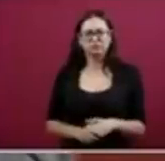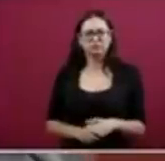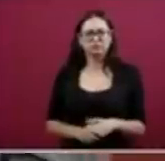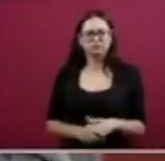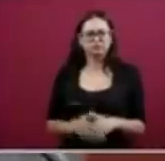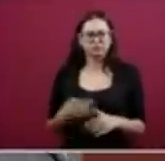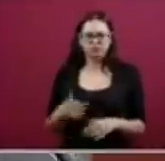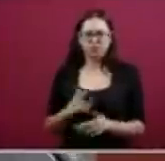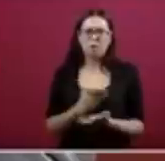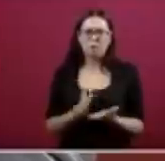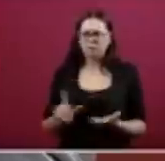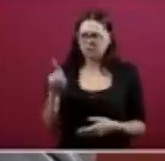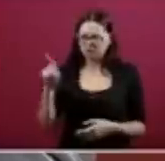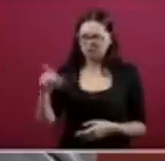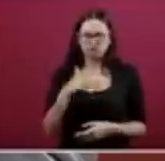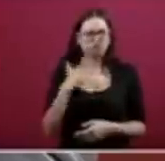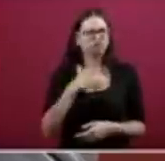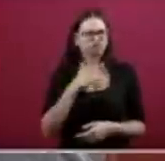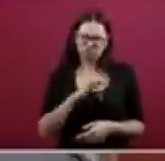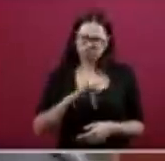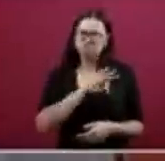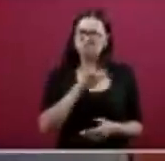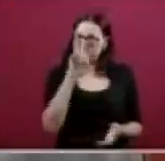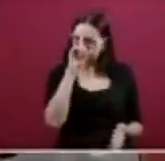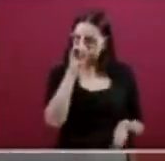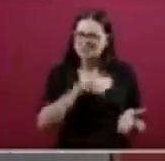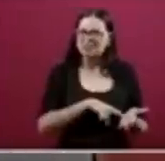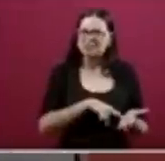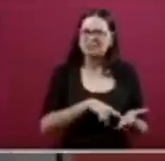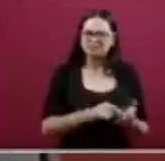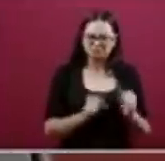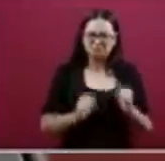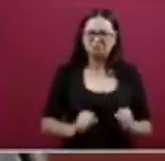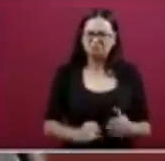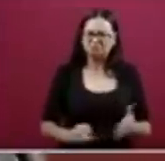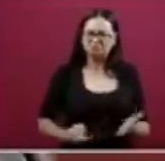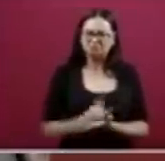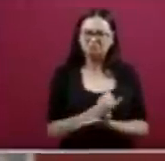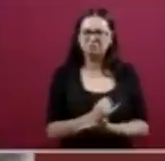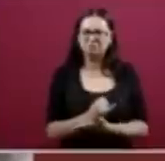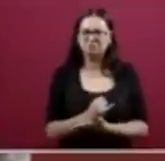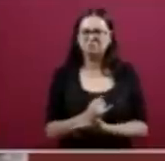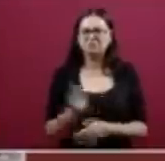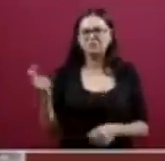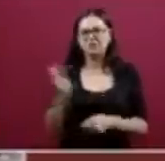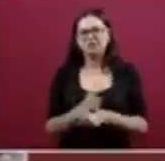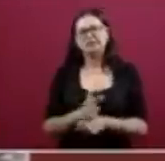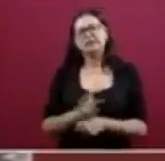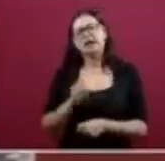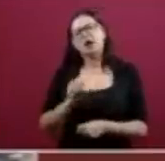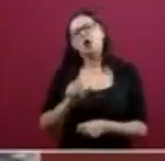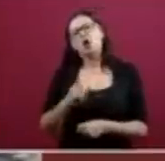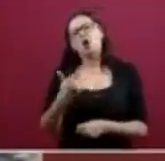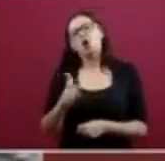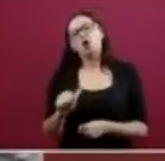por convicción. La licenciada Olga Sánchez